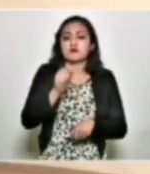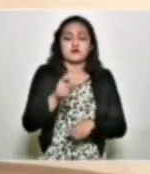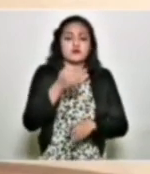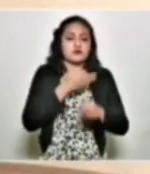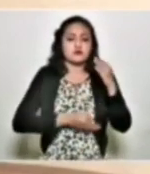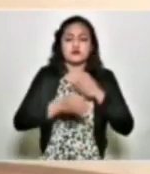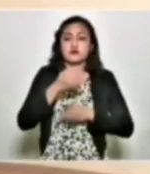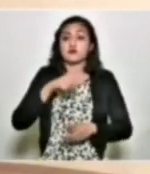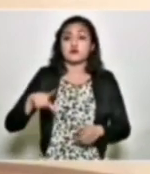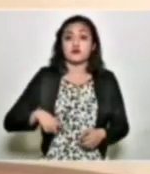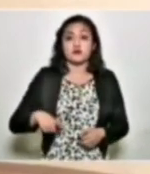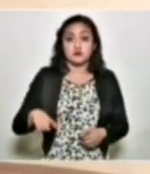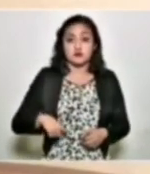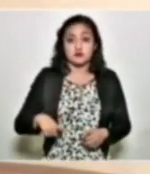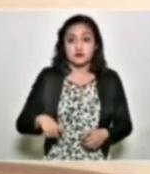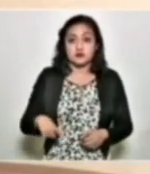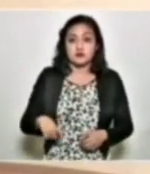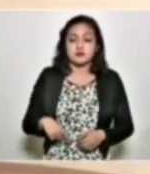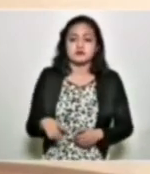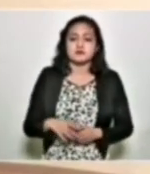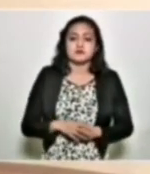a todos los gobiernos